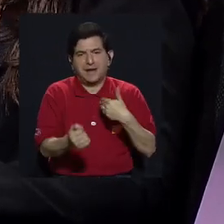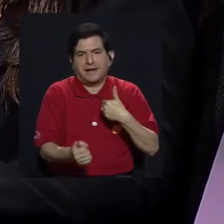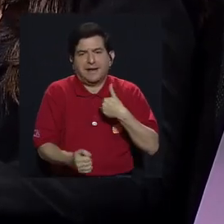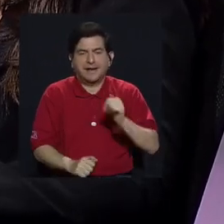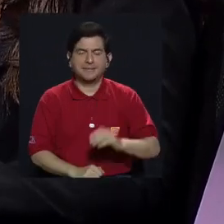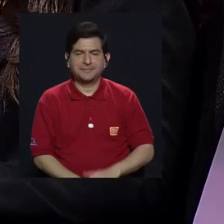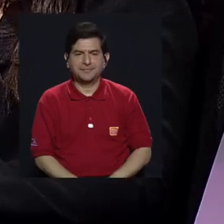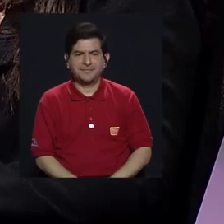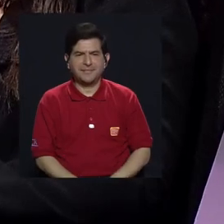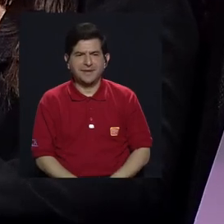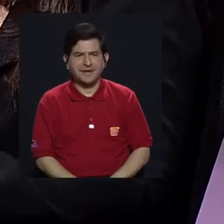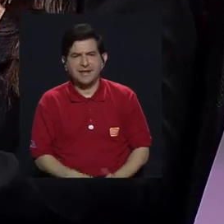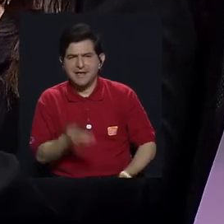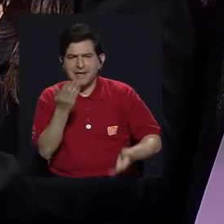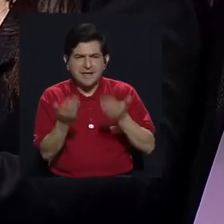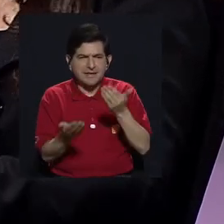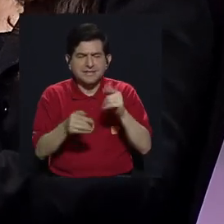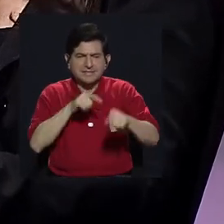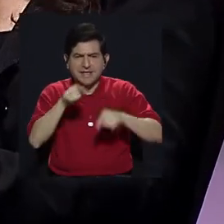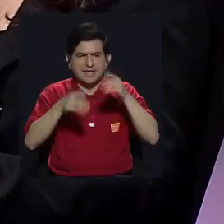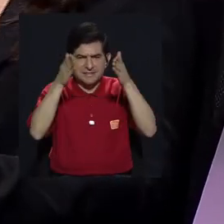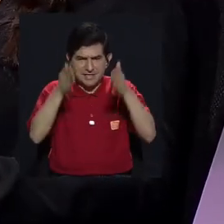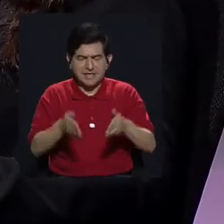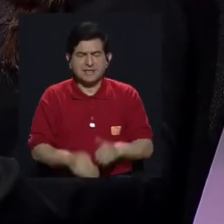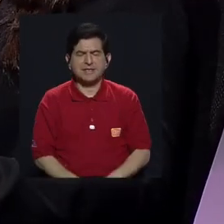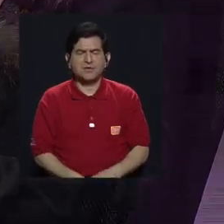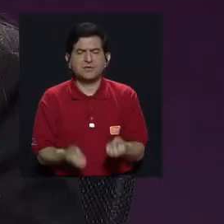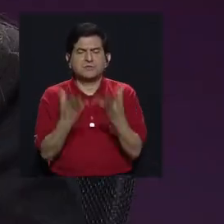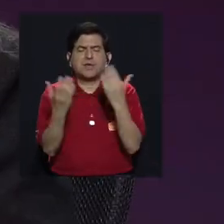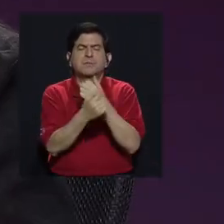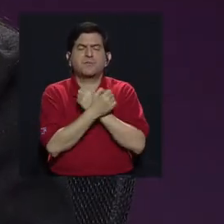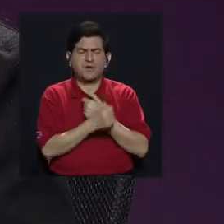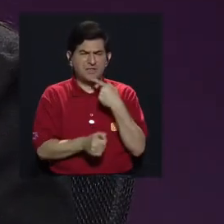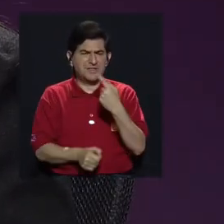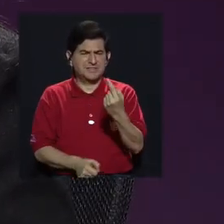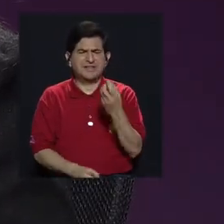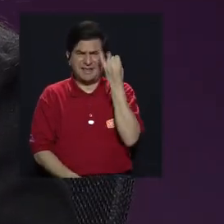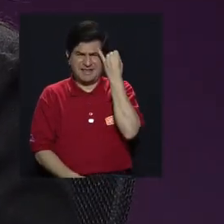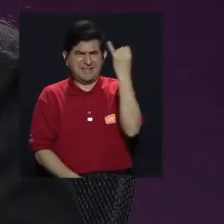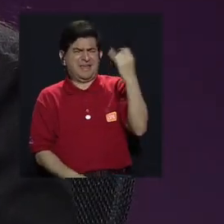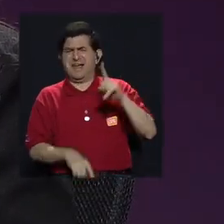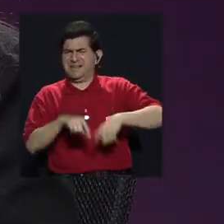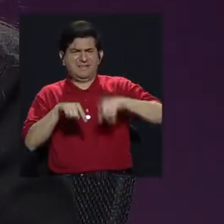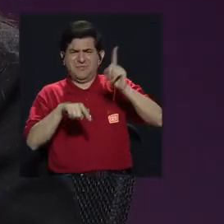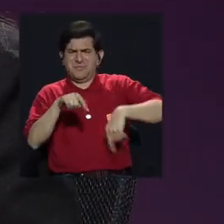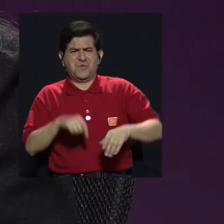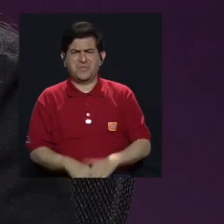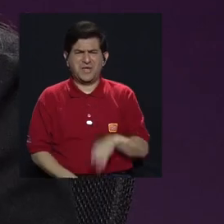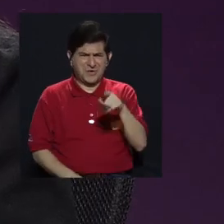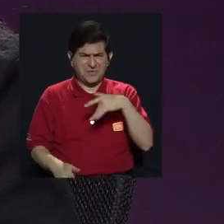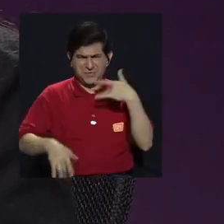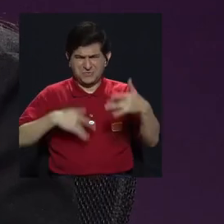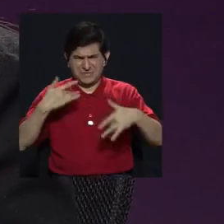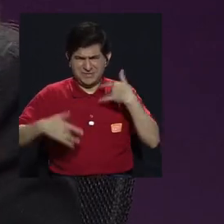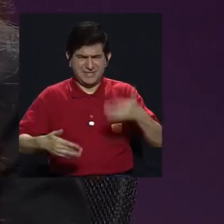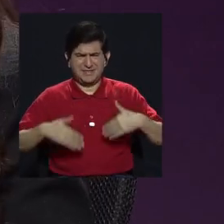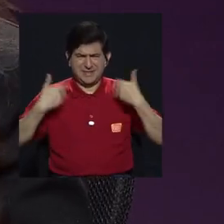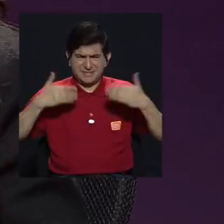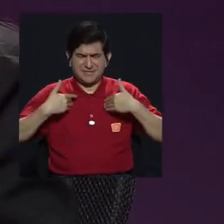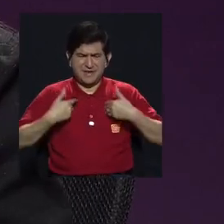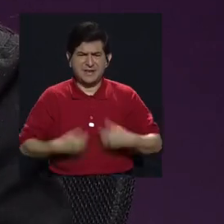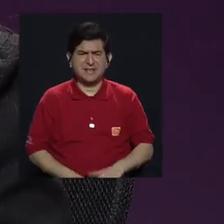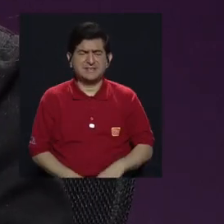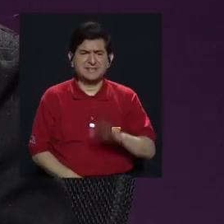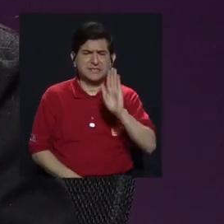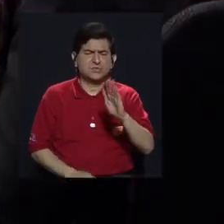más, muchos los críticos del poliamor dicen que eso es un ideal, que eso no es posible. ¿Cómo te vas a sentir feliz de que tu pareja